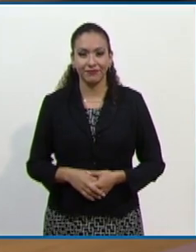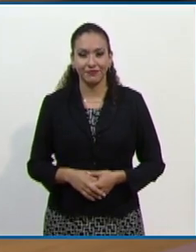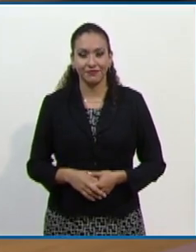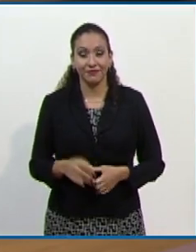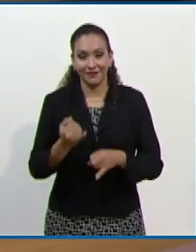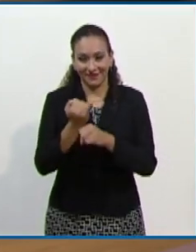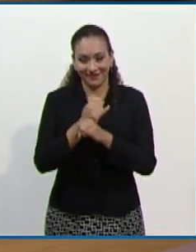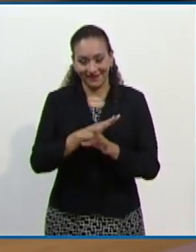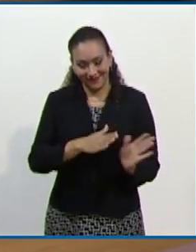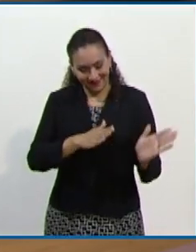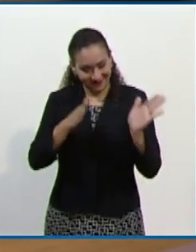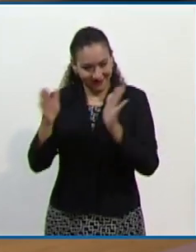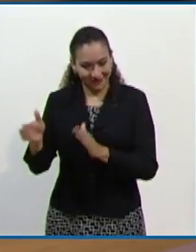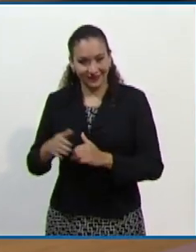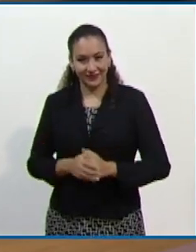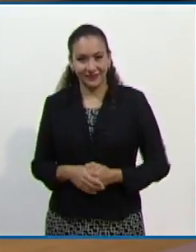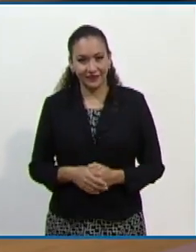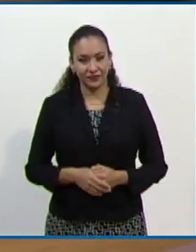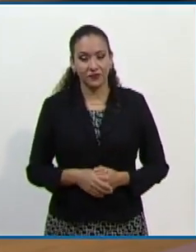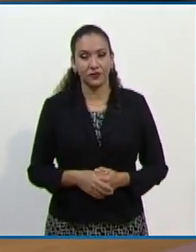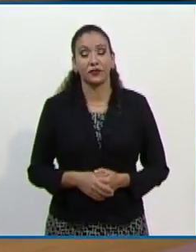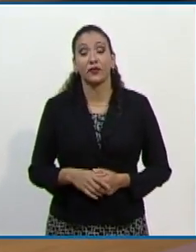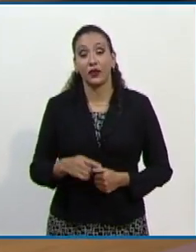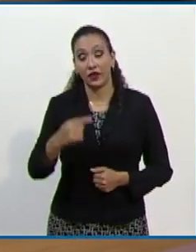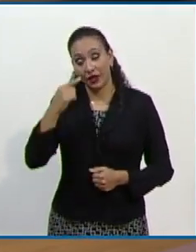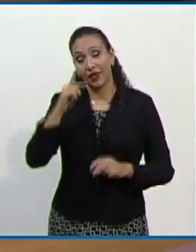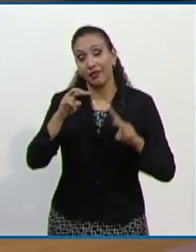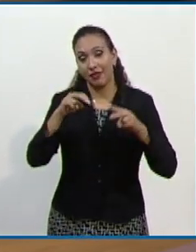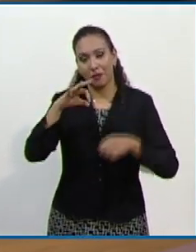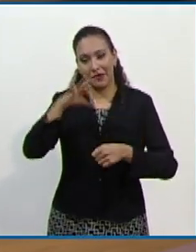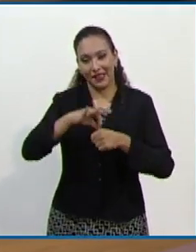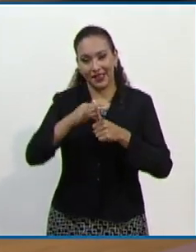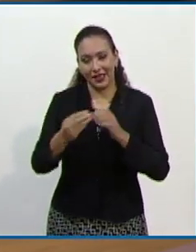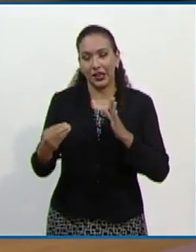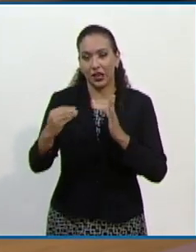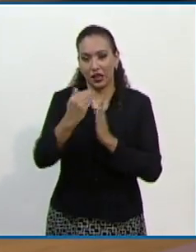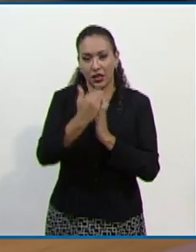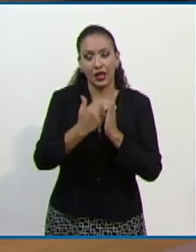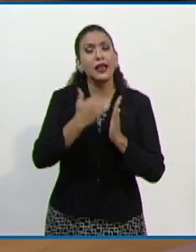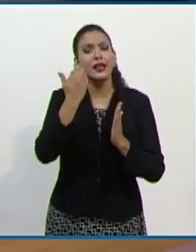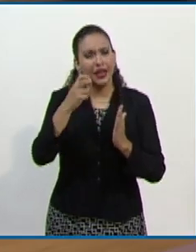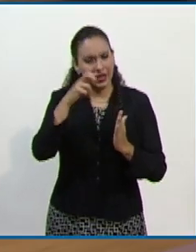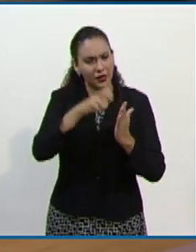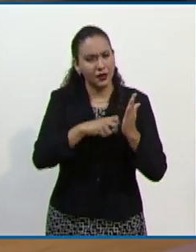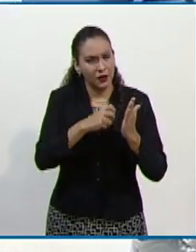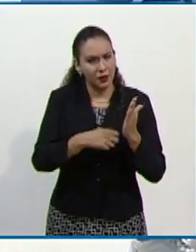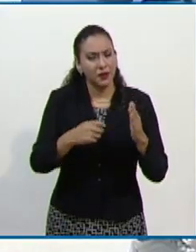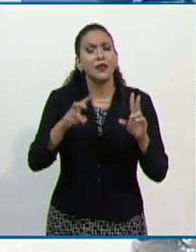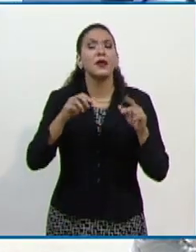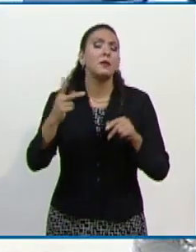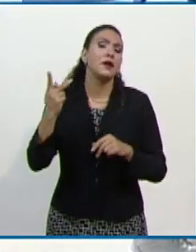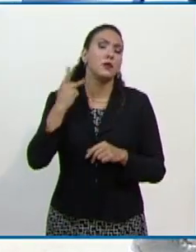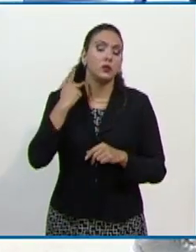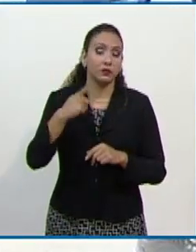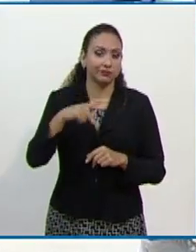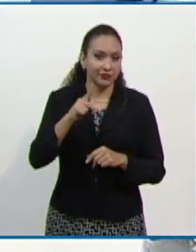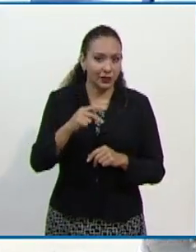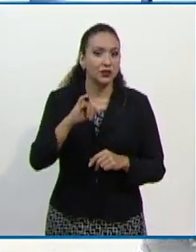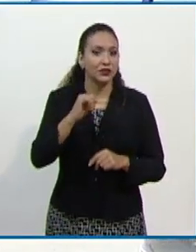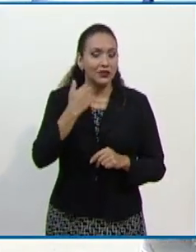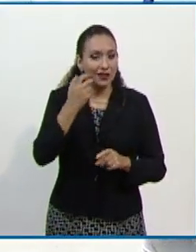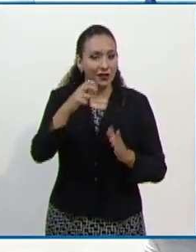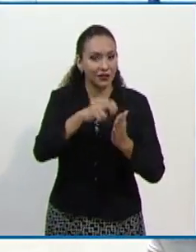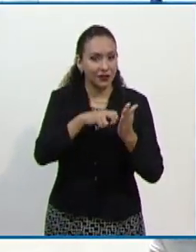Cambiamos de información porque las medidas afirmativas en materia electoral no solo buscan modificar las estructuras políticas, sino también los